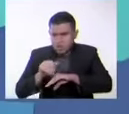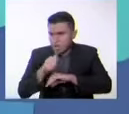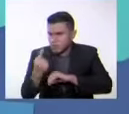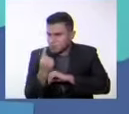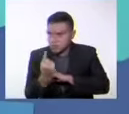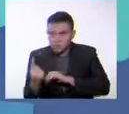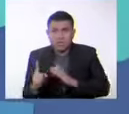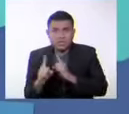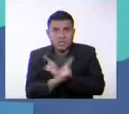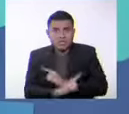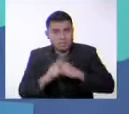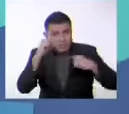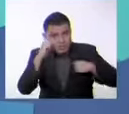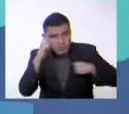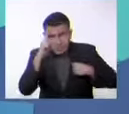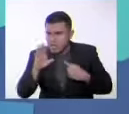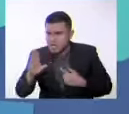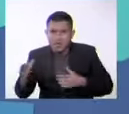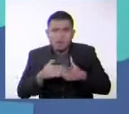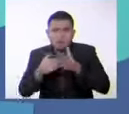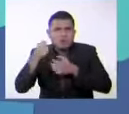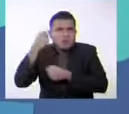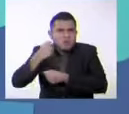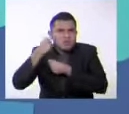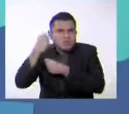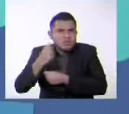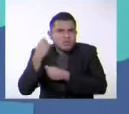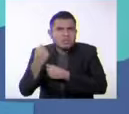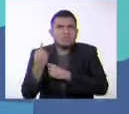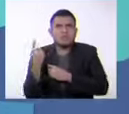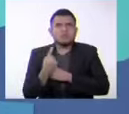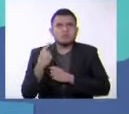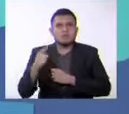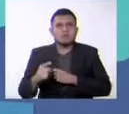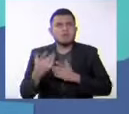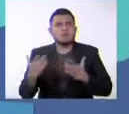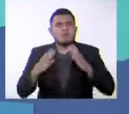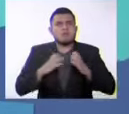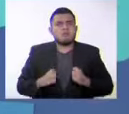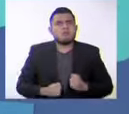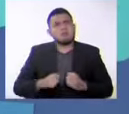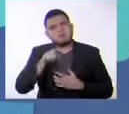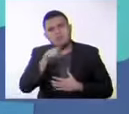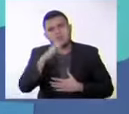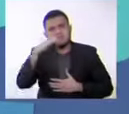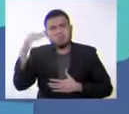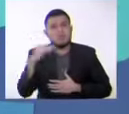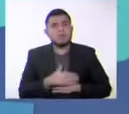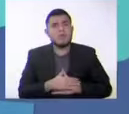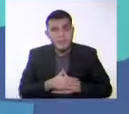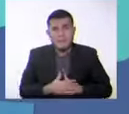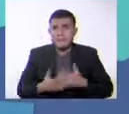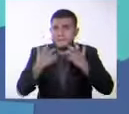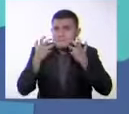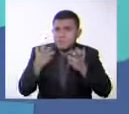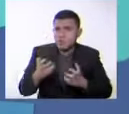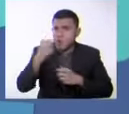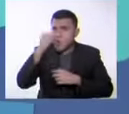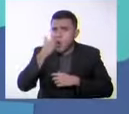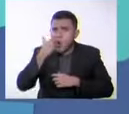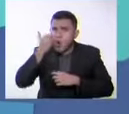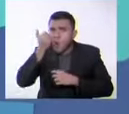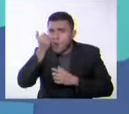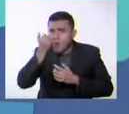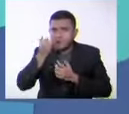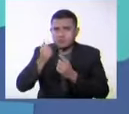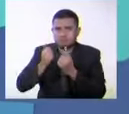idea de que ella comenzó su protesta sola frente al Parlamento de Estocolmo y posteriormente cientos de miles de jóvenes se habían